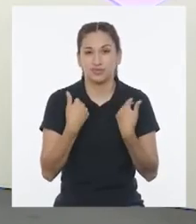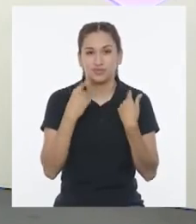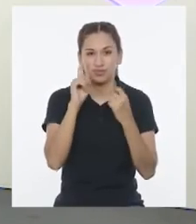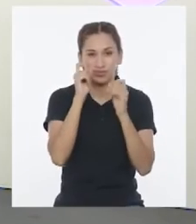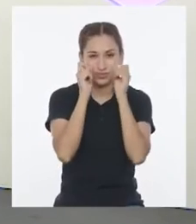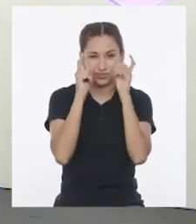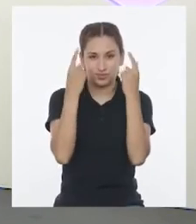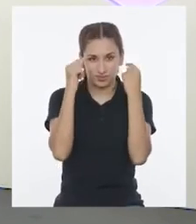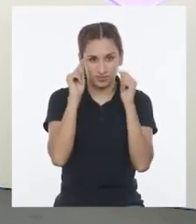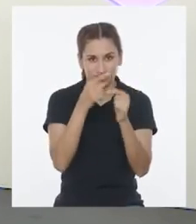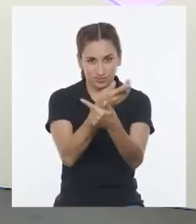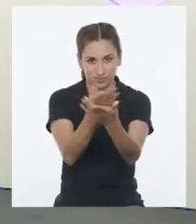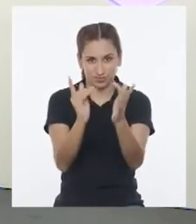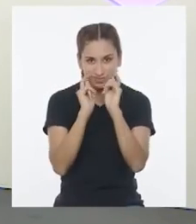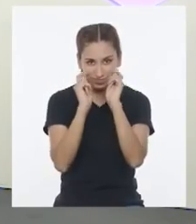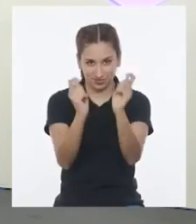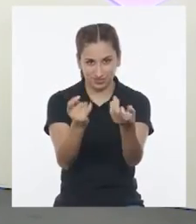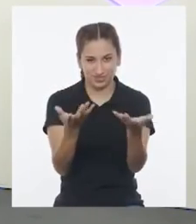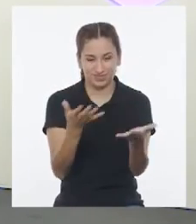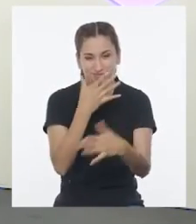para ustedes.